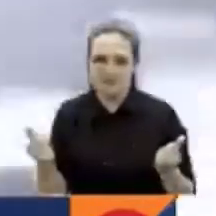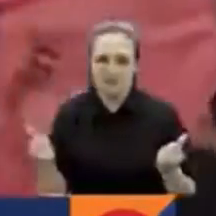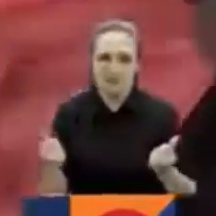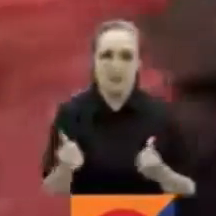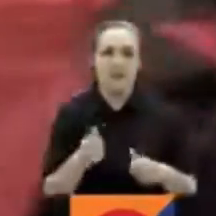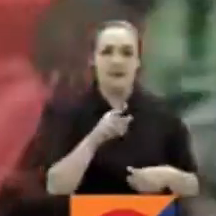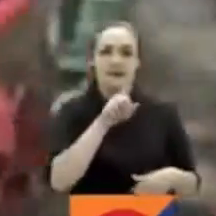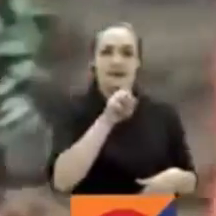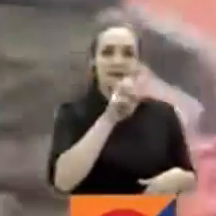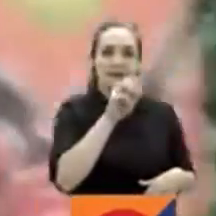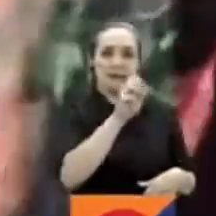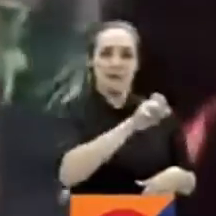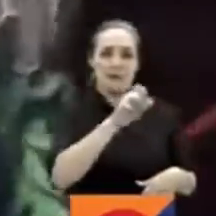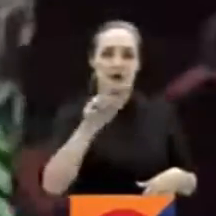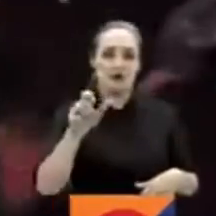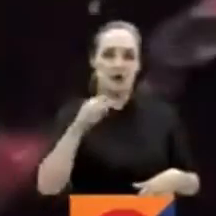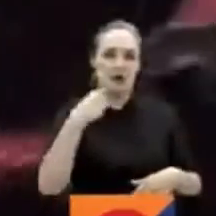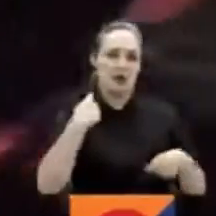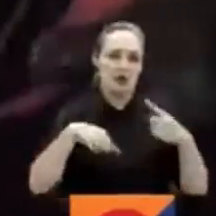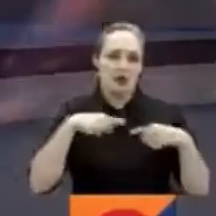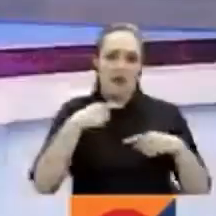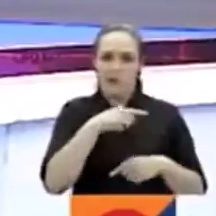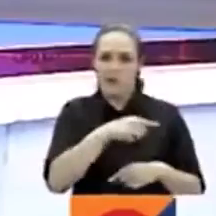otras 60 resultaron heridas.